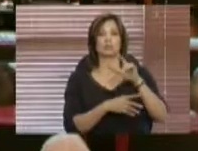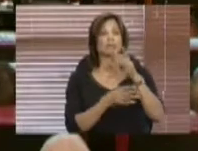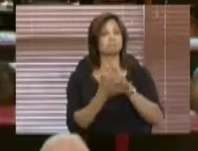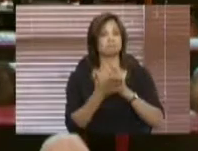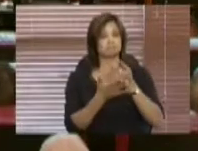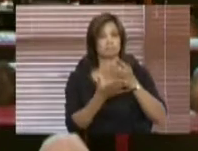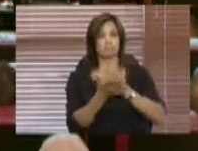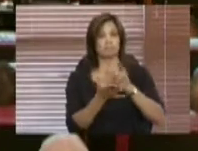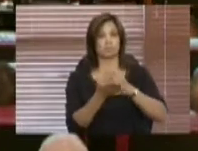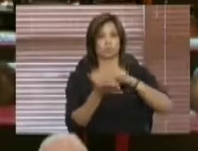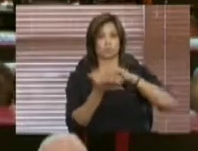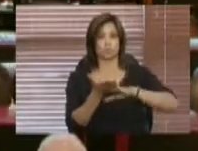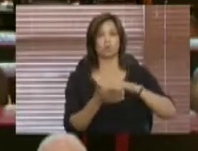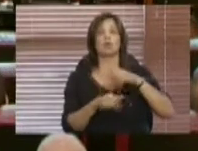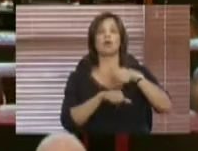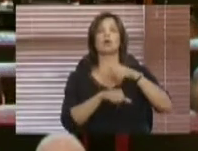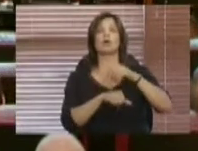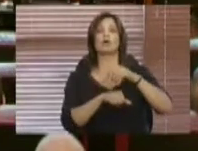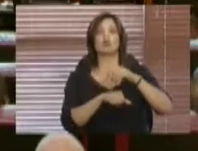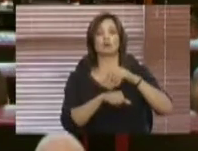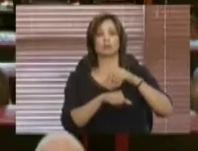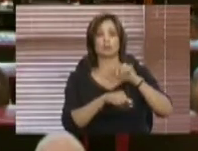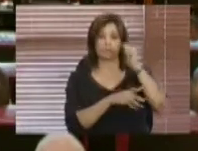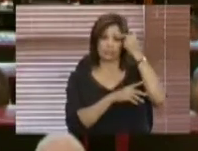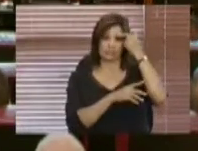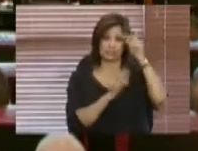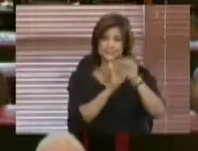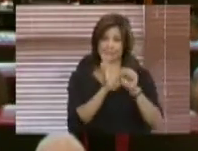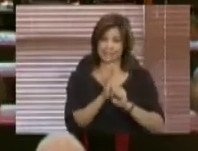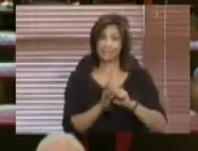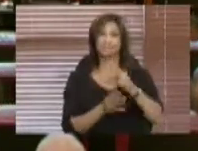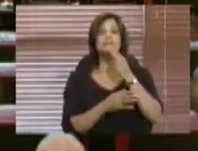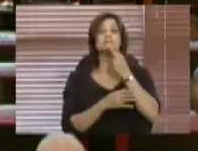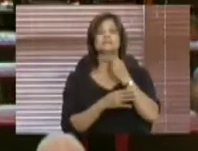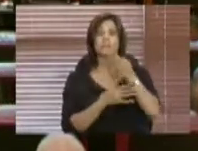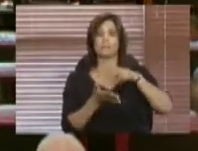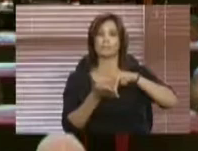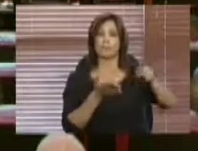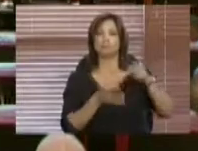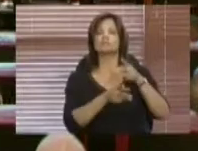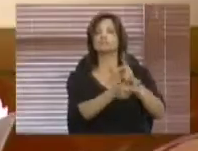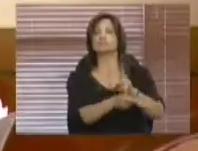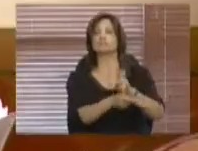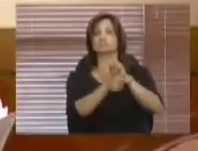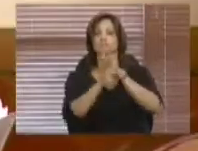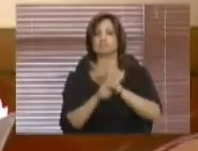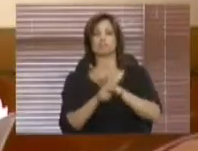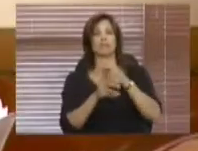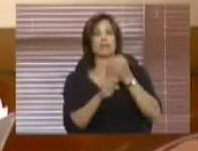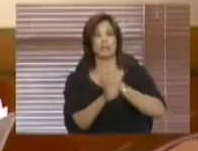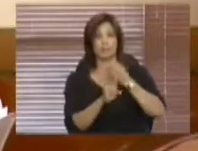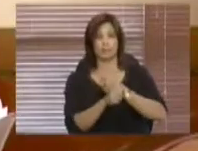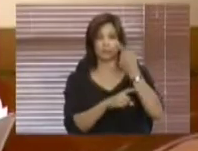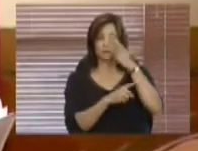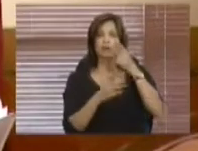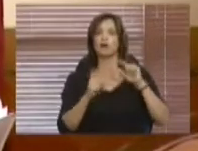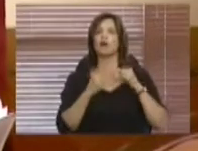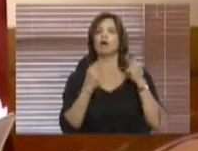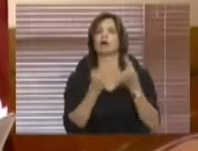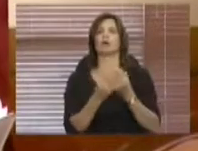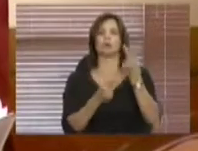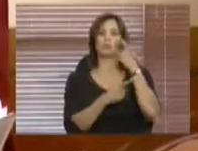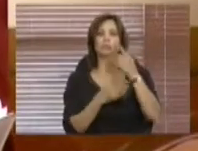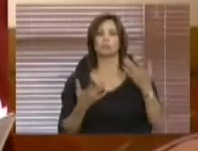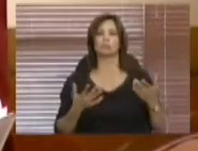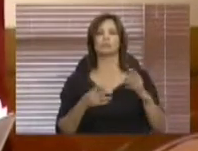en el presupuesto del Consejo Estatal del Azúcar para el pago de prestaciones laborales a un grupo de